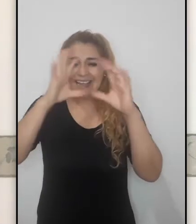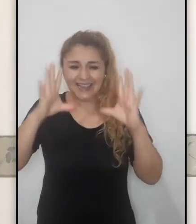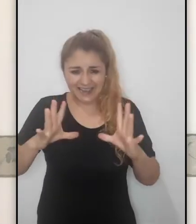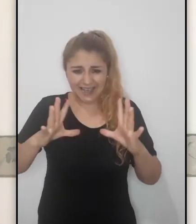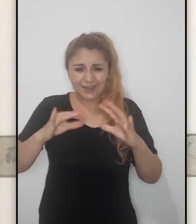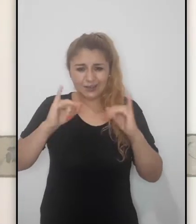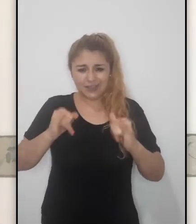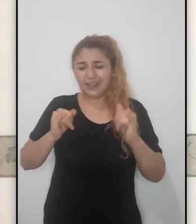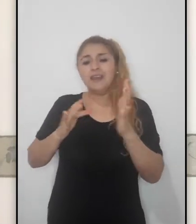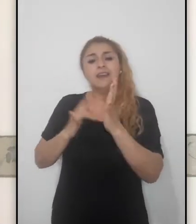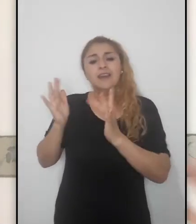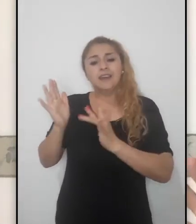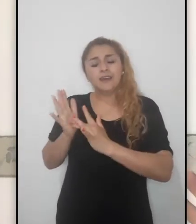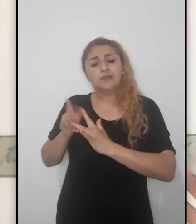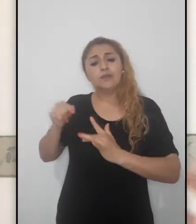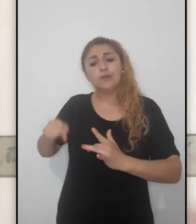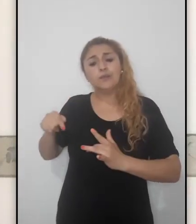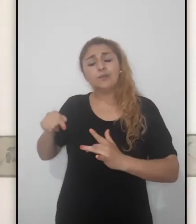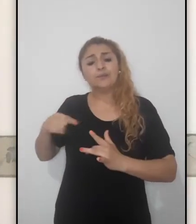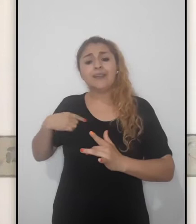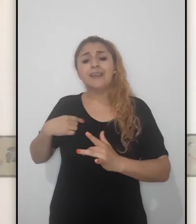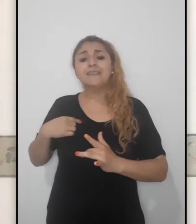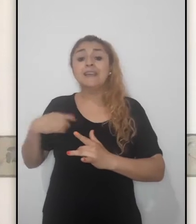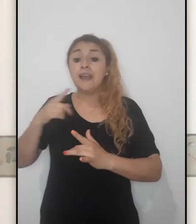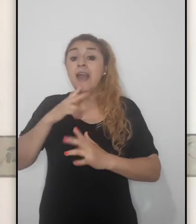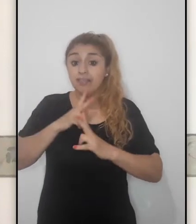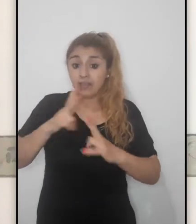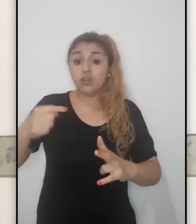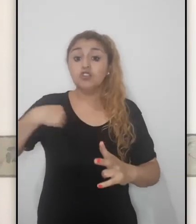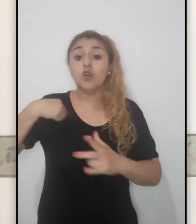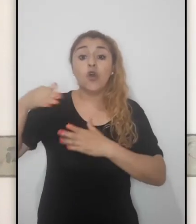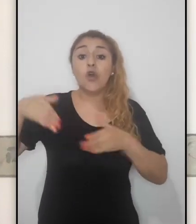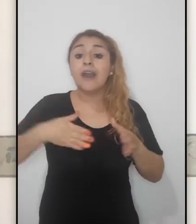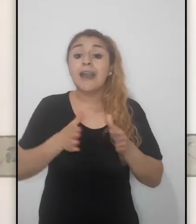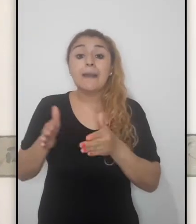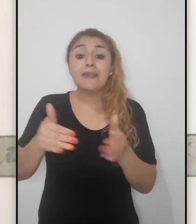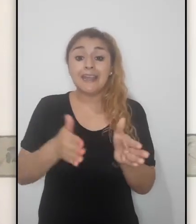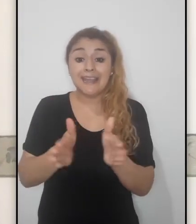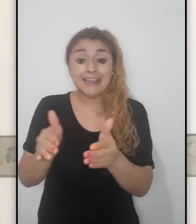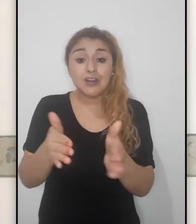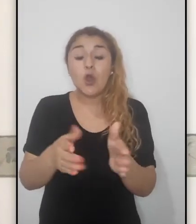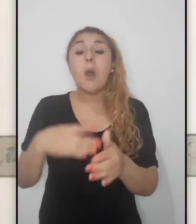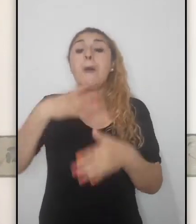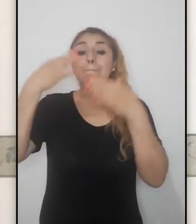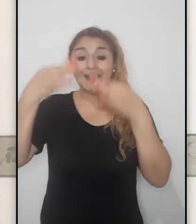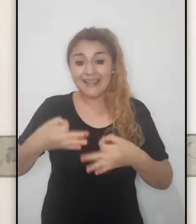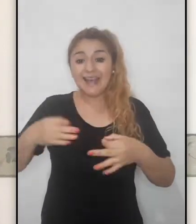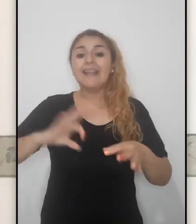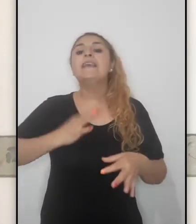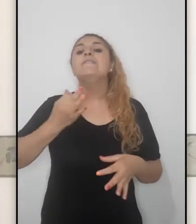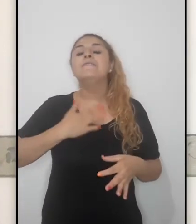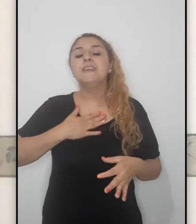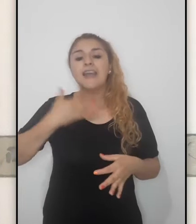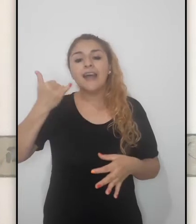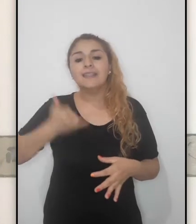vida viene al padre sino por mí en juan 14